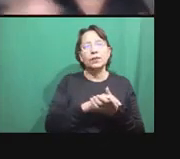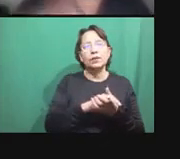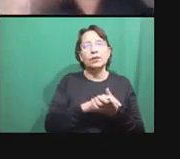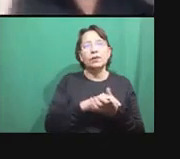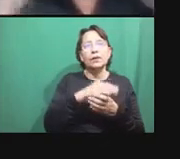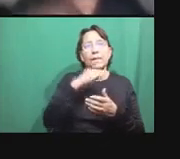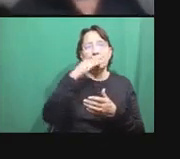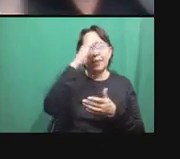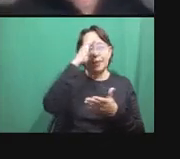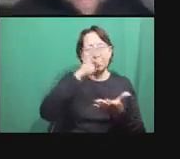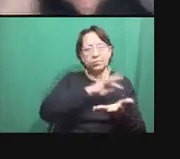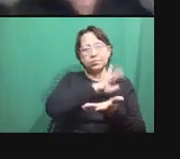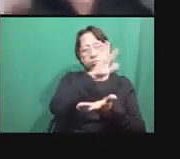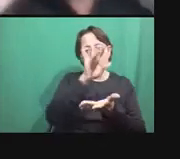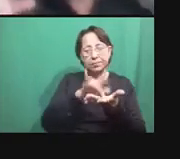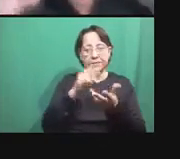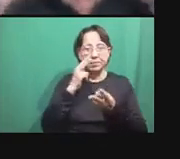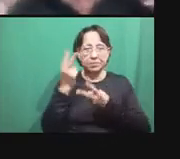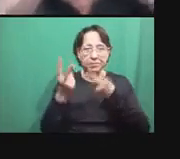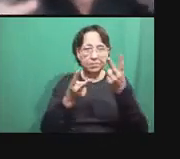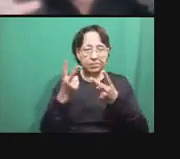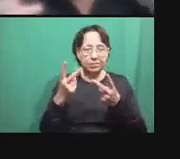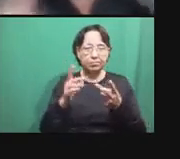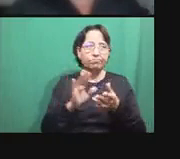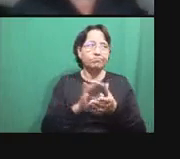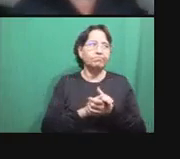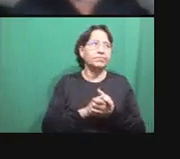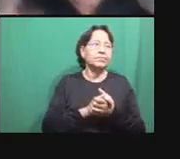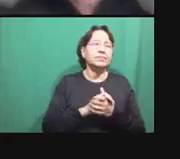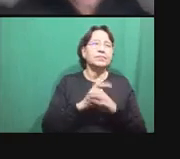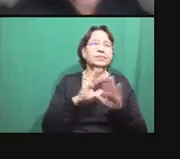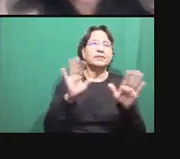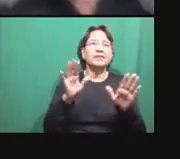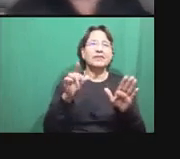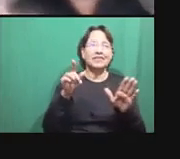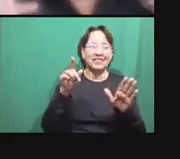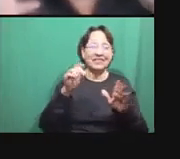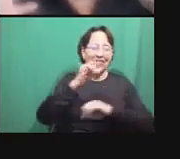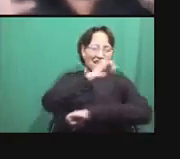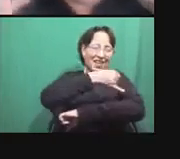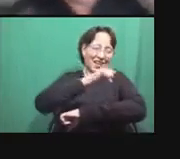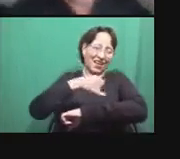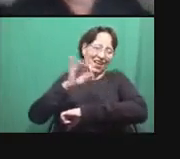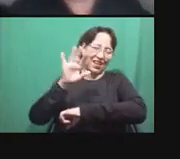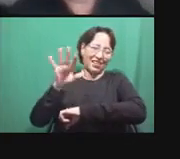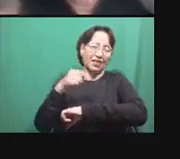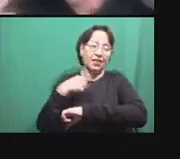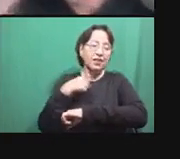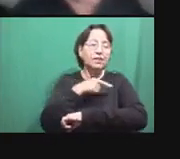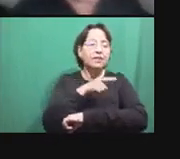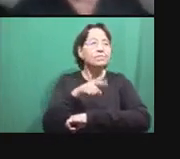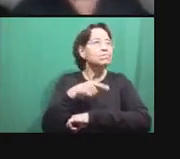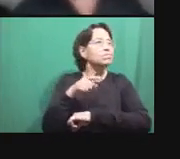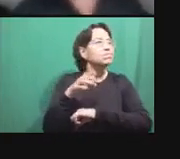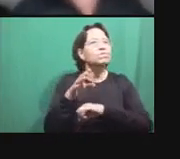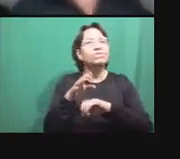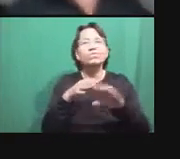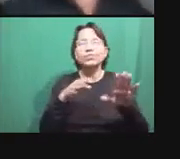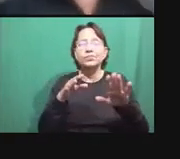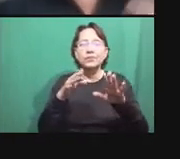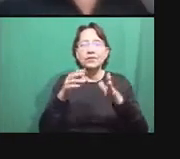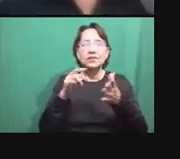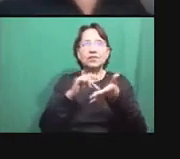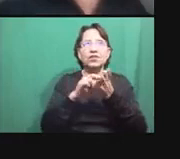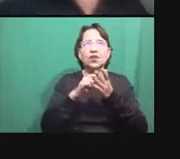a trazar, como si trazaran con esa pretensión que tienen los arquitectos permanentemente, del mundo es un espacio en blanco,